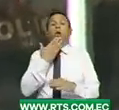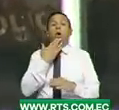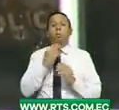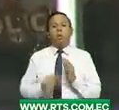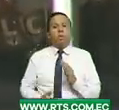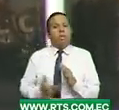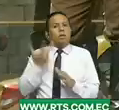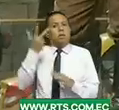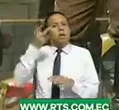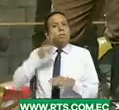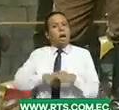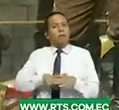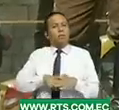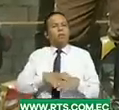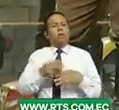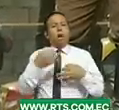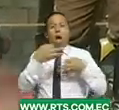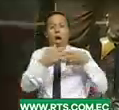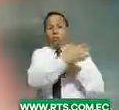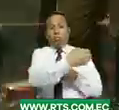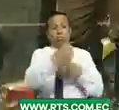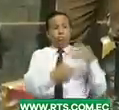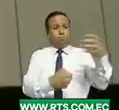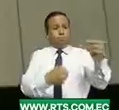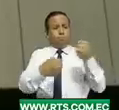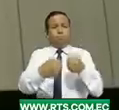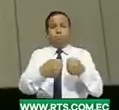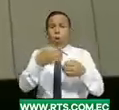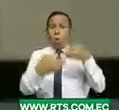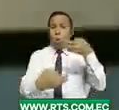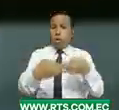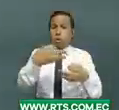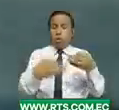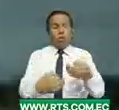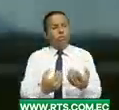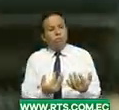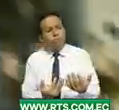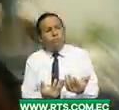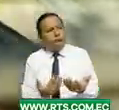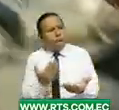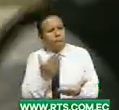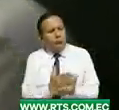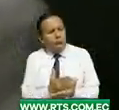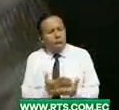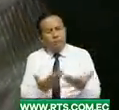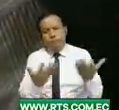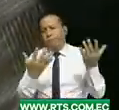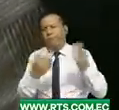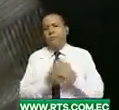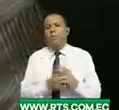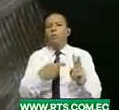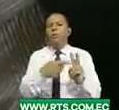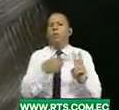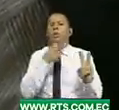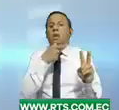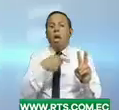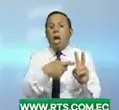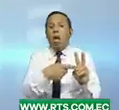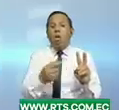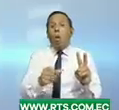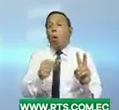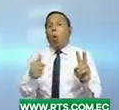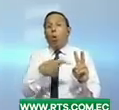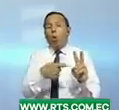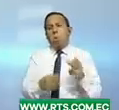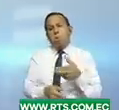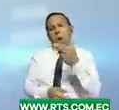audiencia preparatoria de juicio en contra de dos hombres por el delito de asesinato. Estos crímenes, de acuerdo